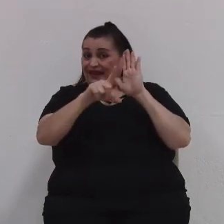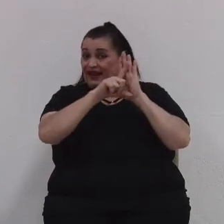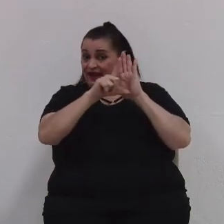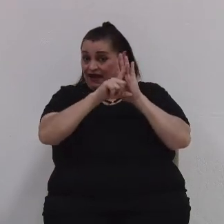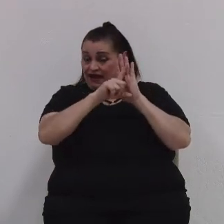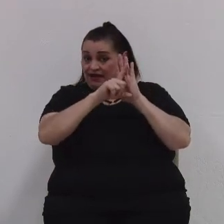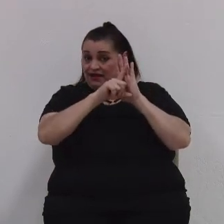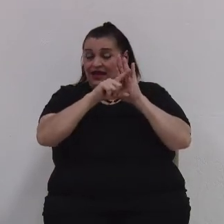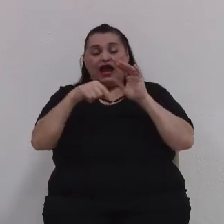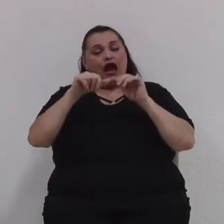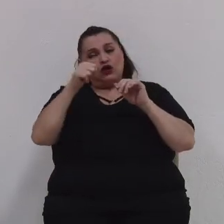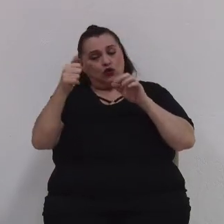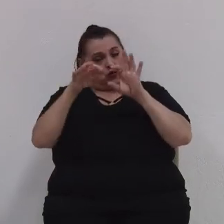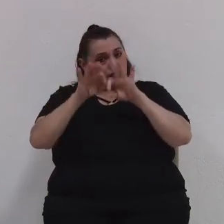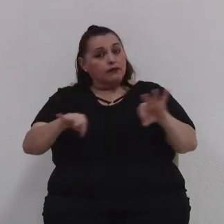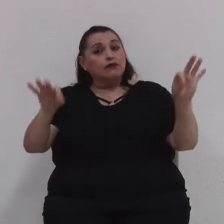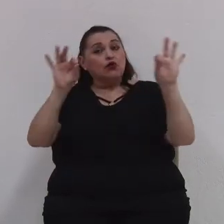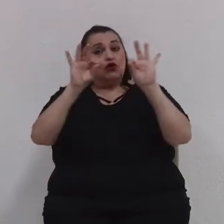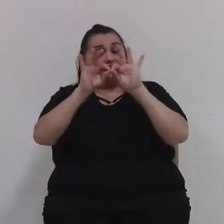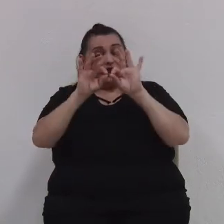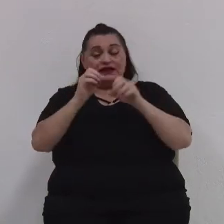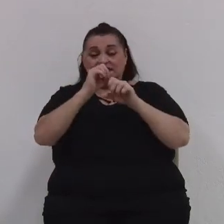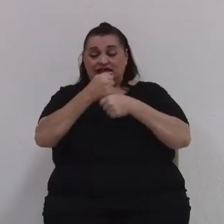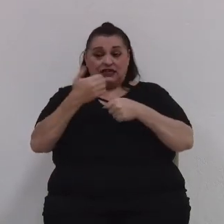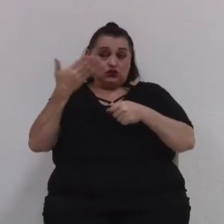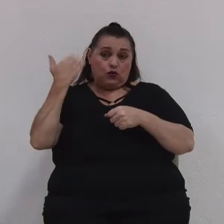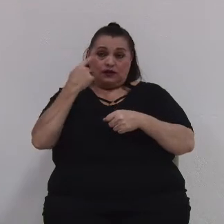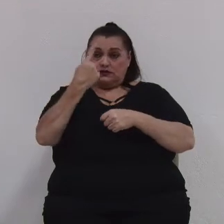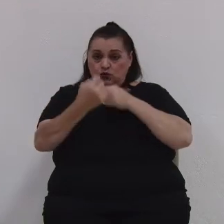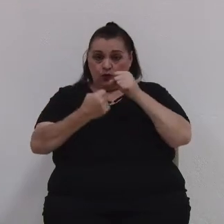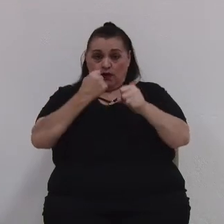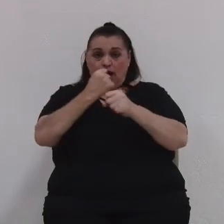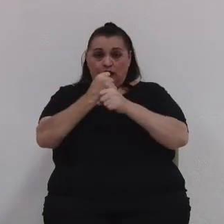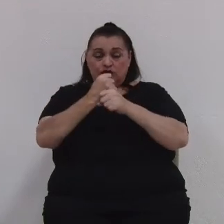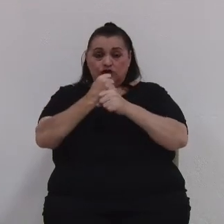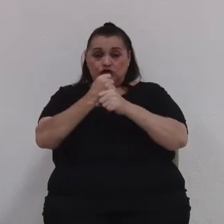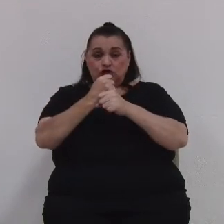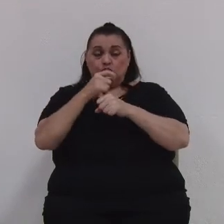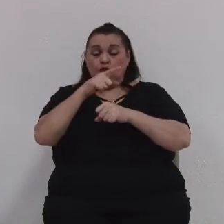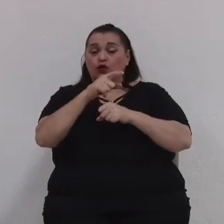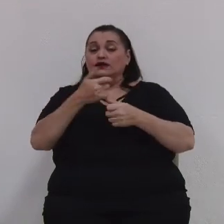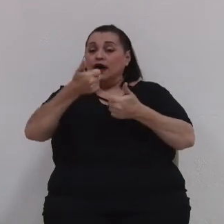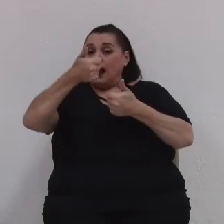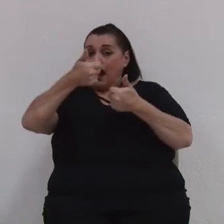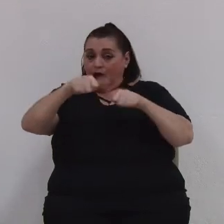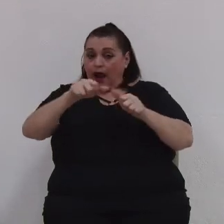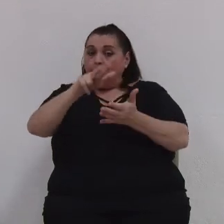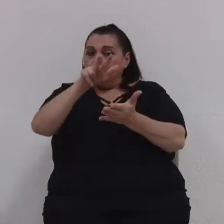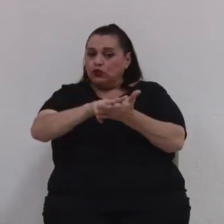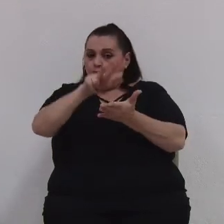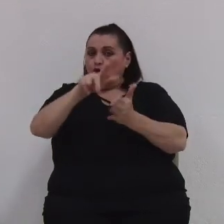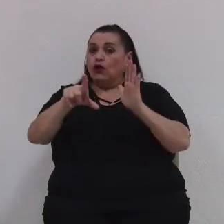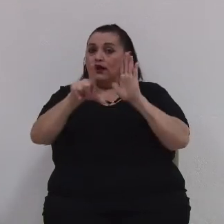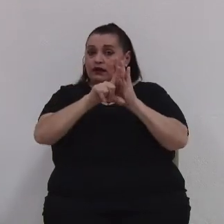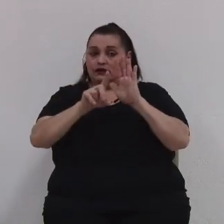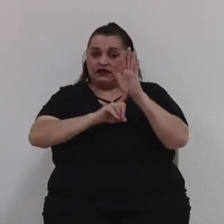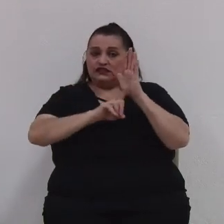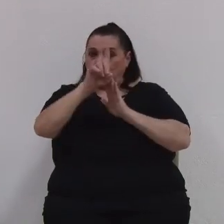legal importantísima que se dio hace exactamente un año, y fue que se aprobó la Ley de